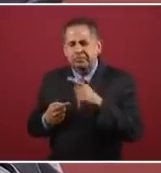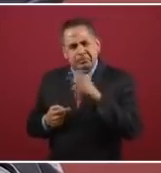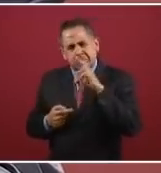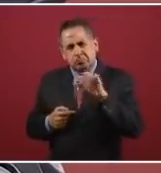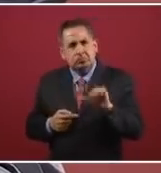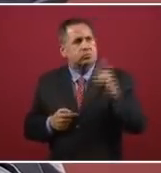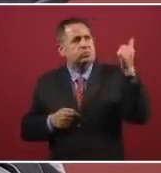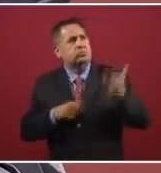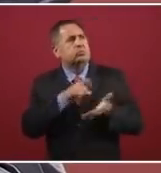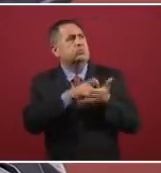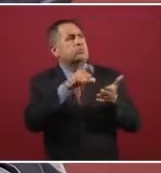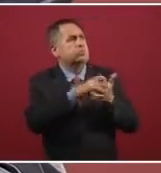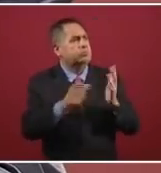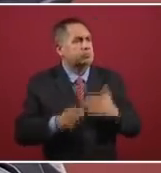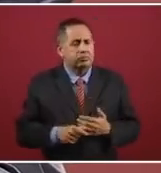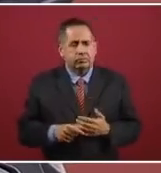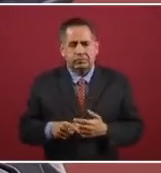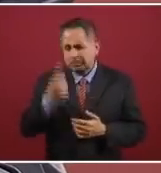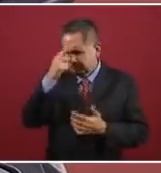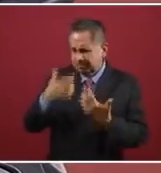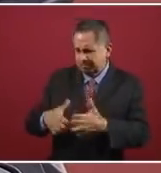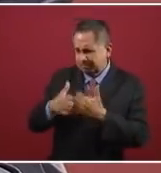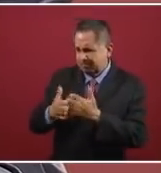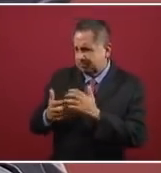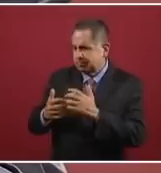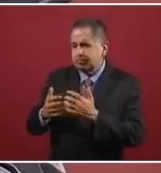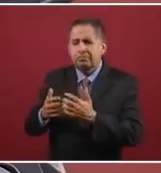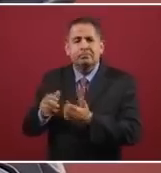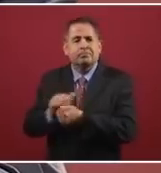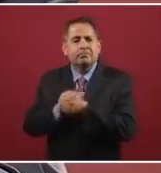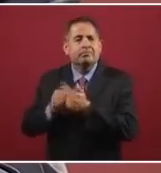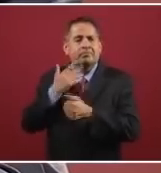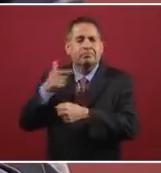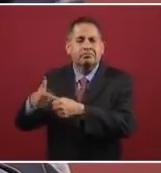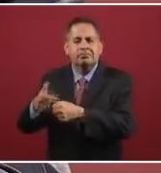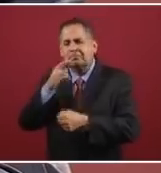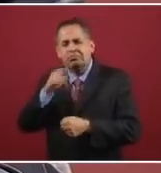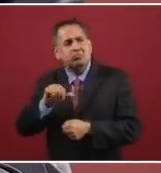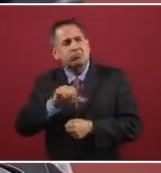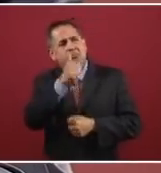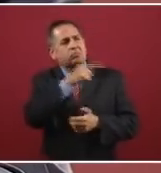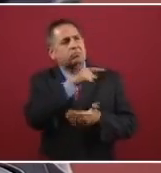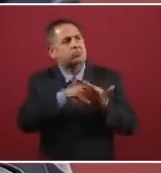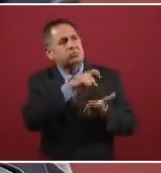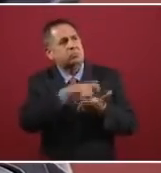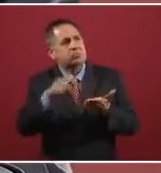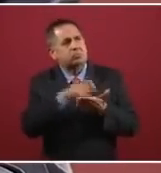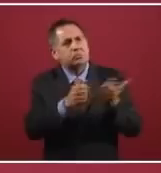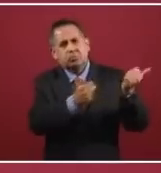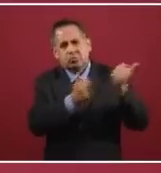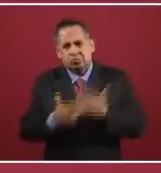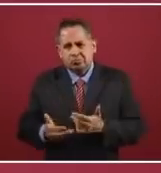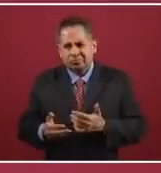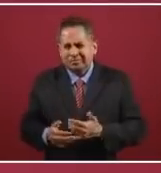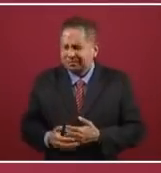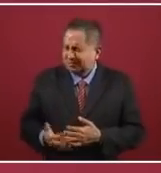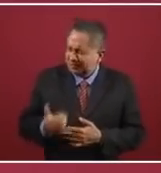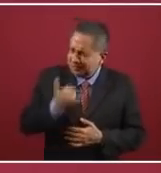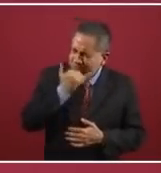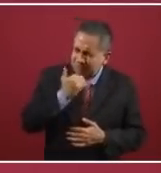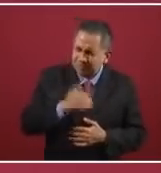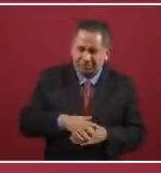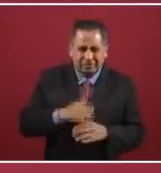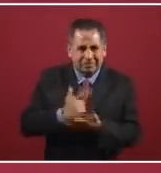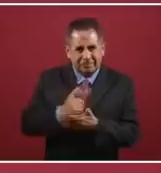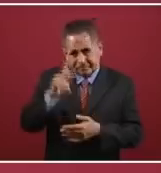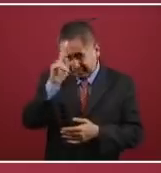hacíamos una refinería o dos si podíamos comprar las gasolinas afuera. Imagínense lo